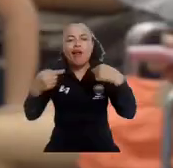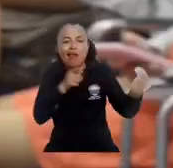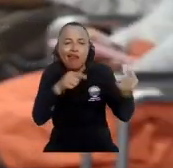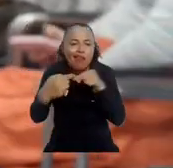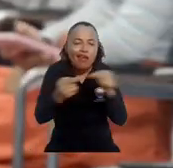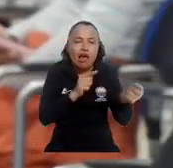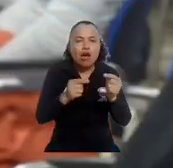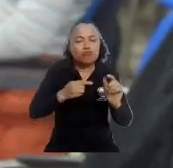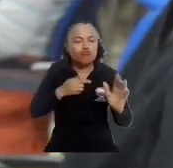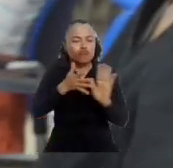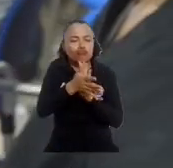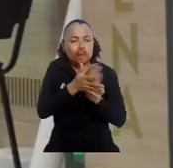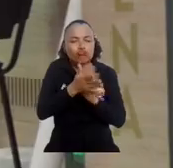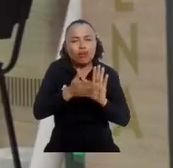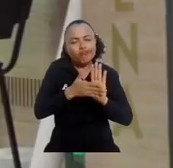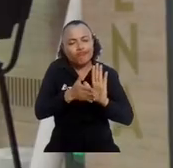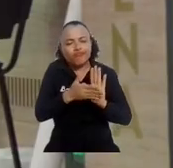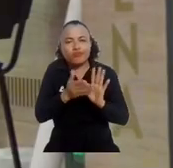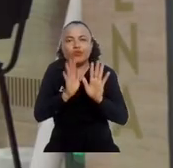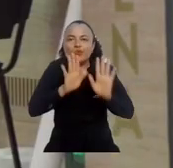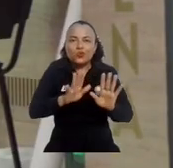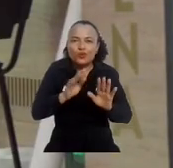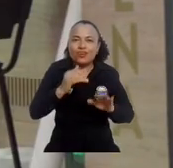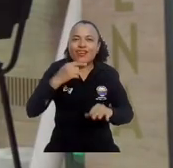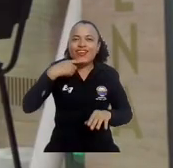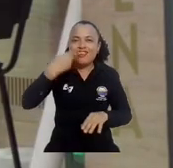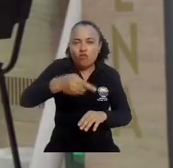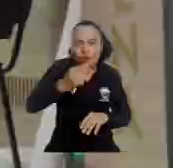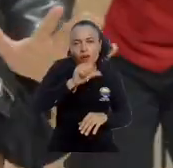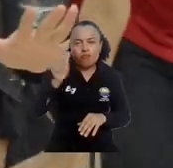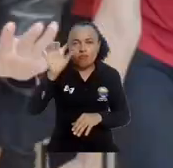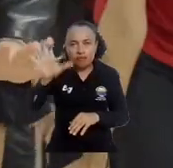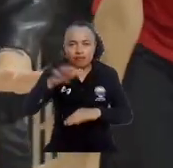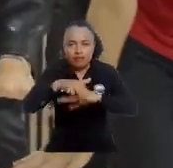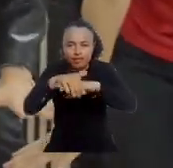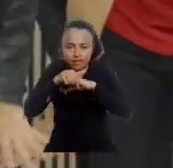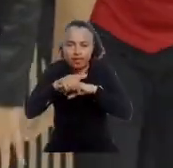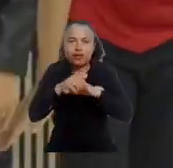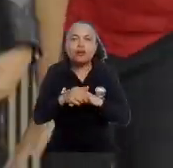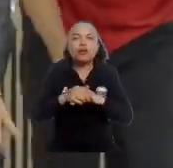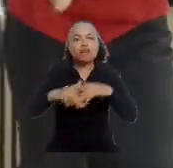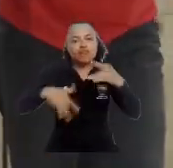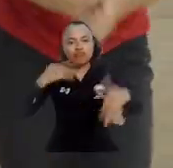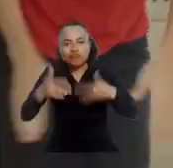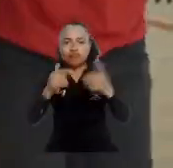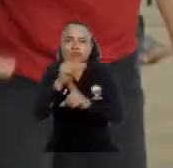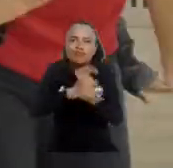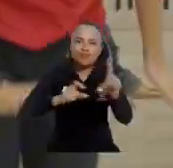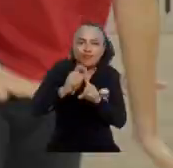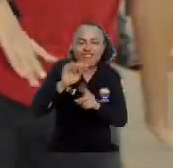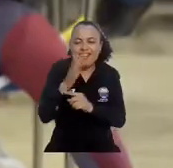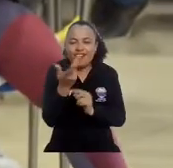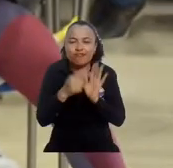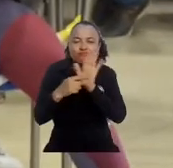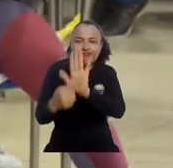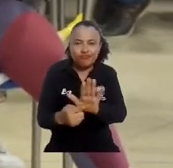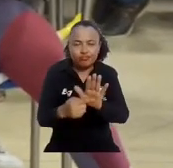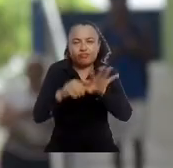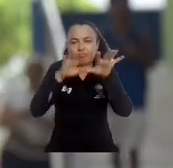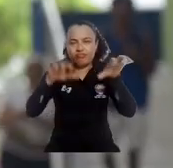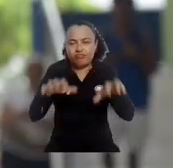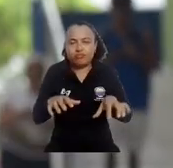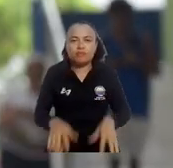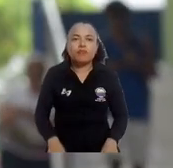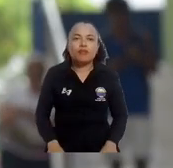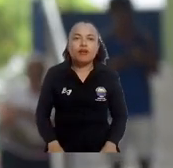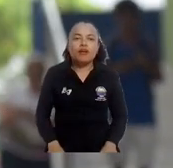habilidades argumentativas en el idioma extranjero fueron algunas de las actividades lúdicas, competencias y expresiones artísticas realizadas.